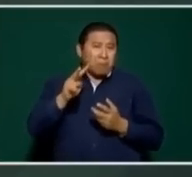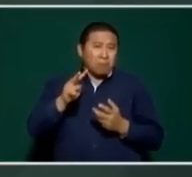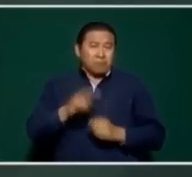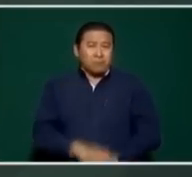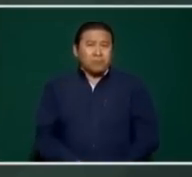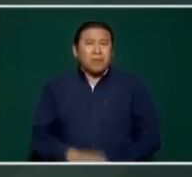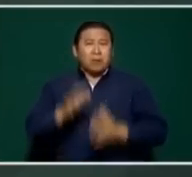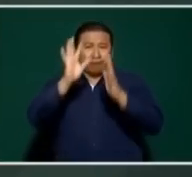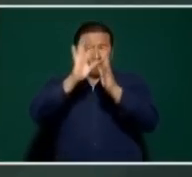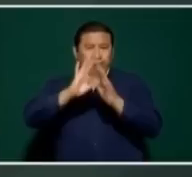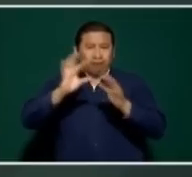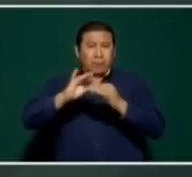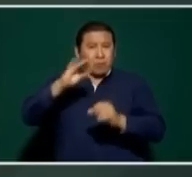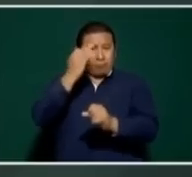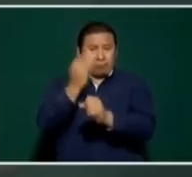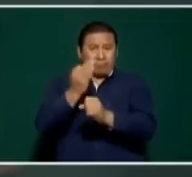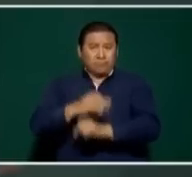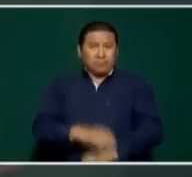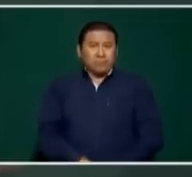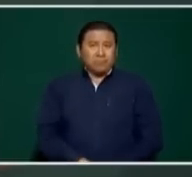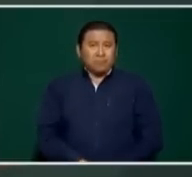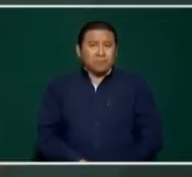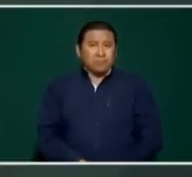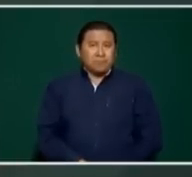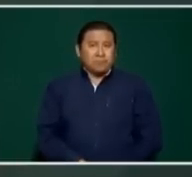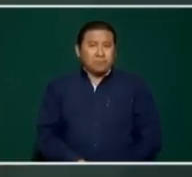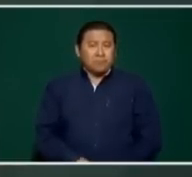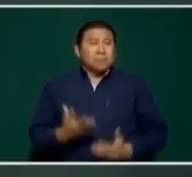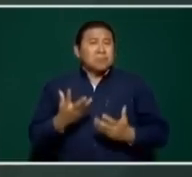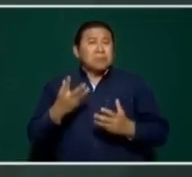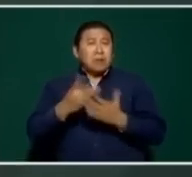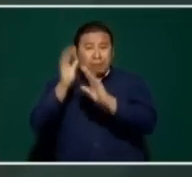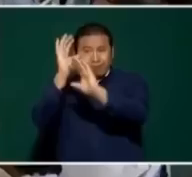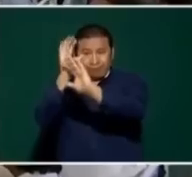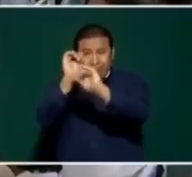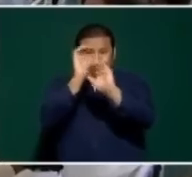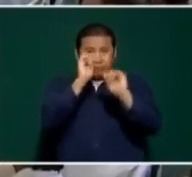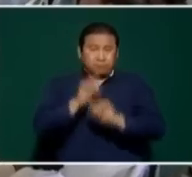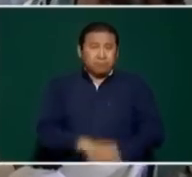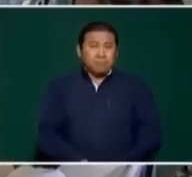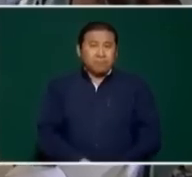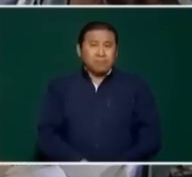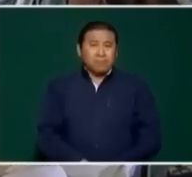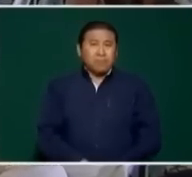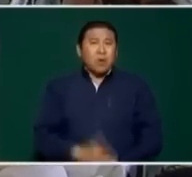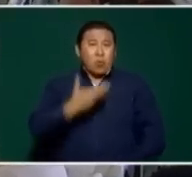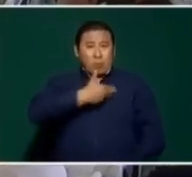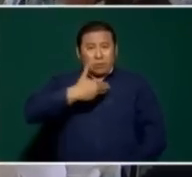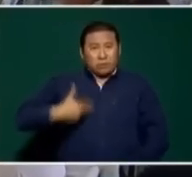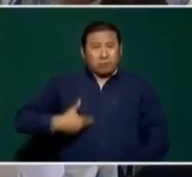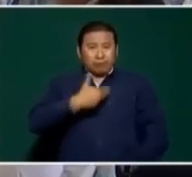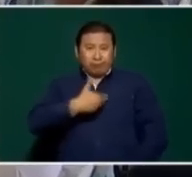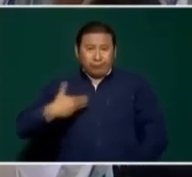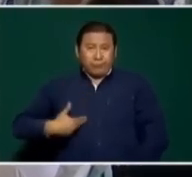les estoy mencionando el día de hoy. Vamos a ponernos de acuerdo con los